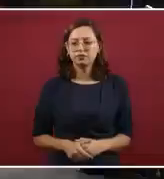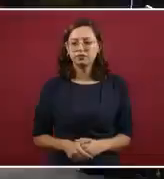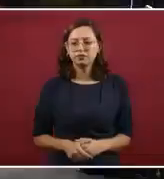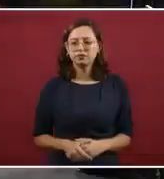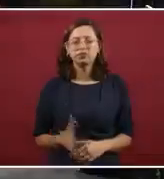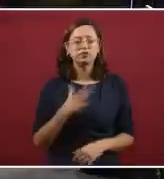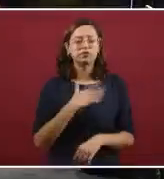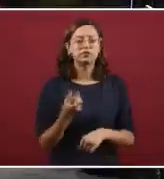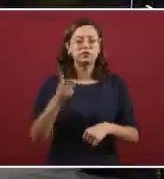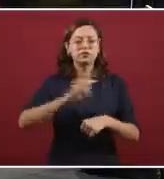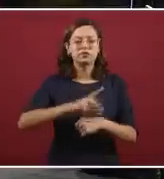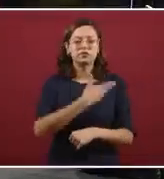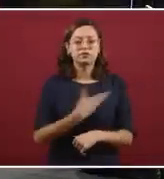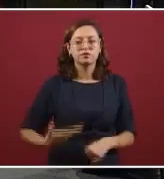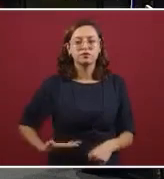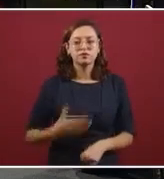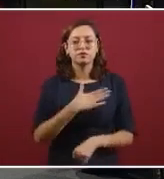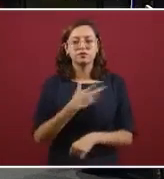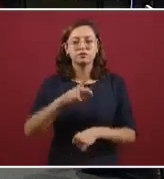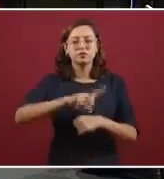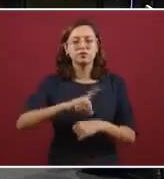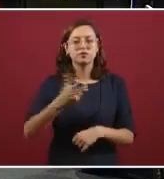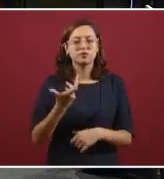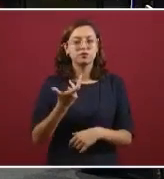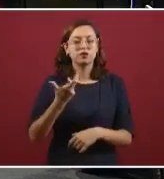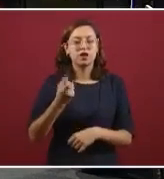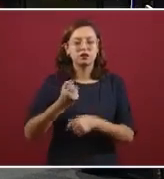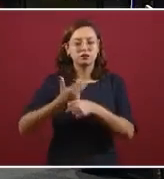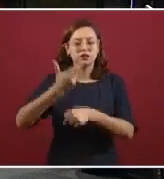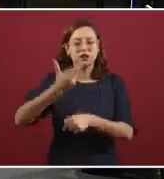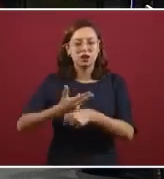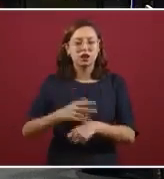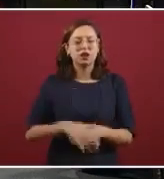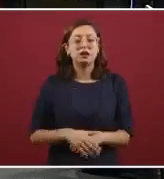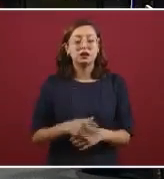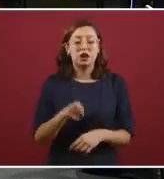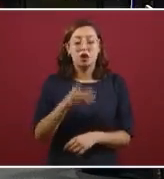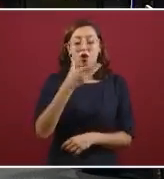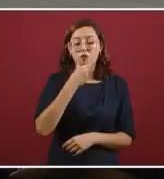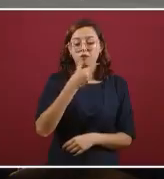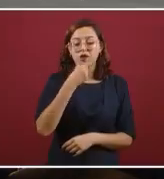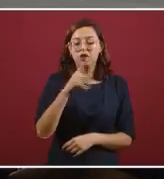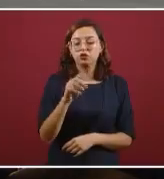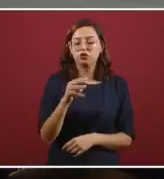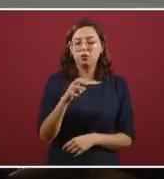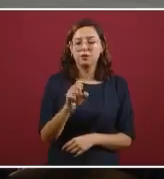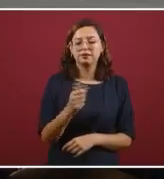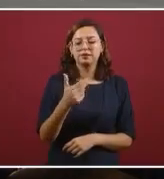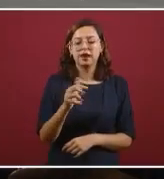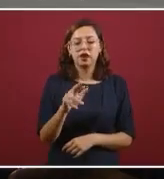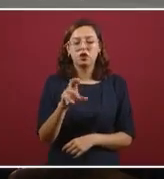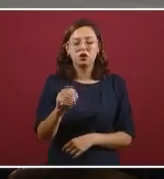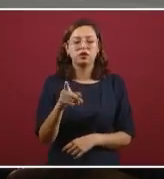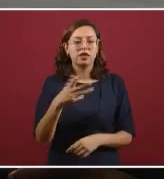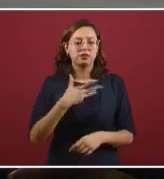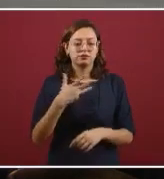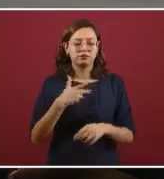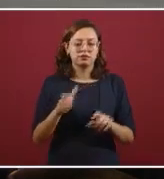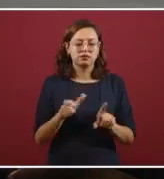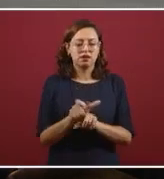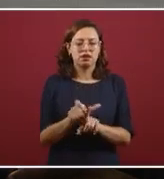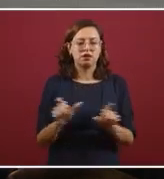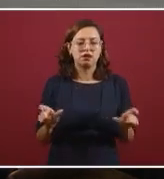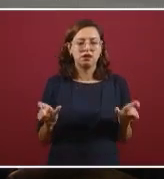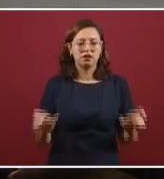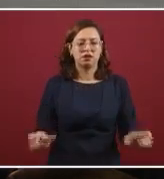Buenos días, presidente. Buenos días, secretario. Se dice que Tomás Herón tiene actualmente camionetas blindadas, escoltas a su servicio, al igual